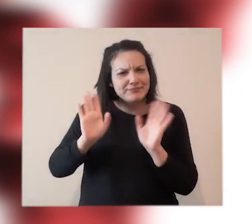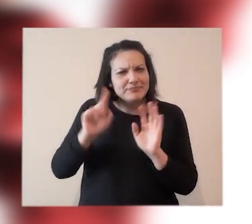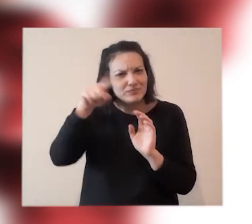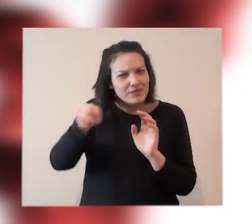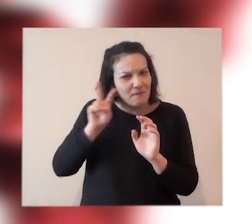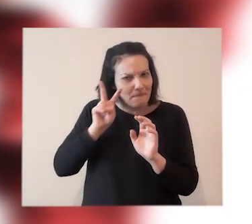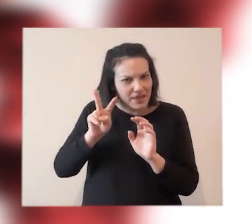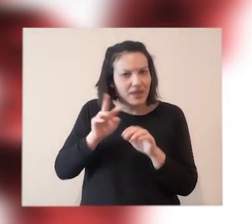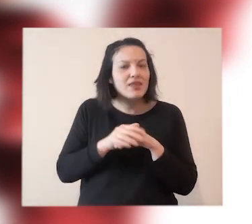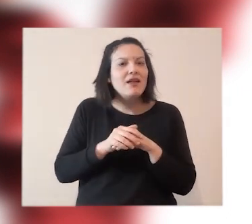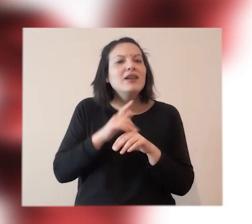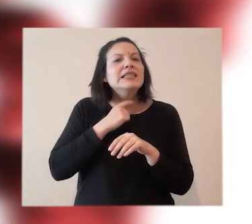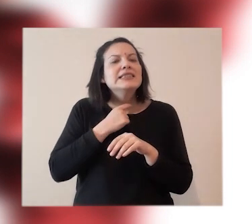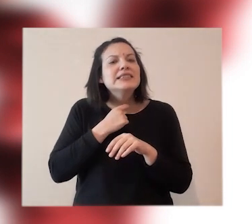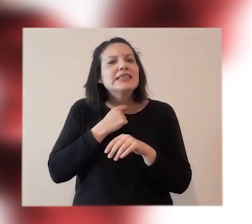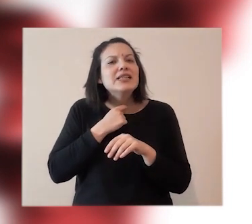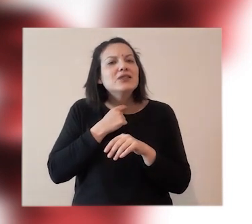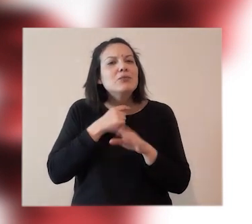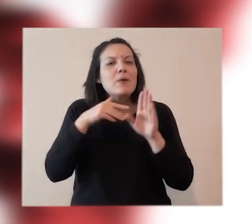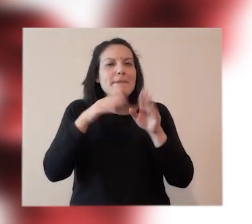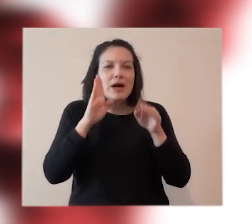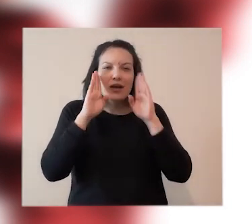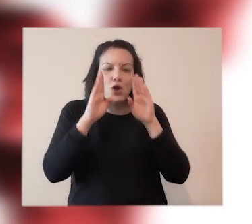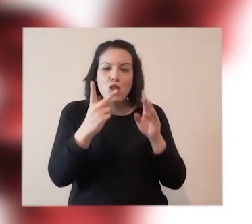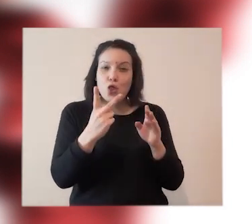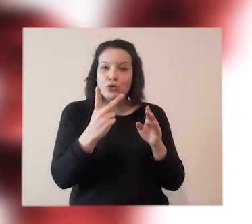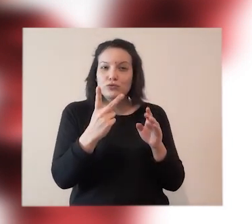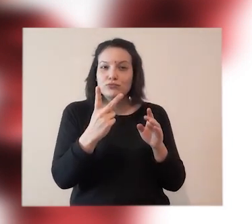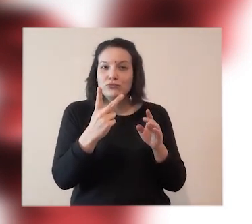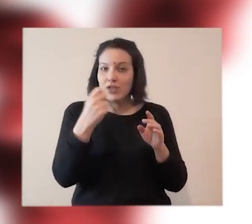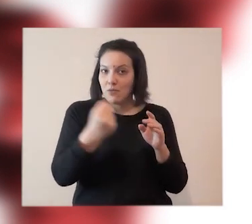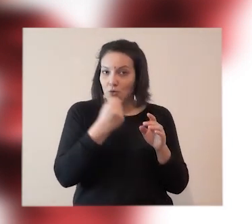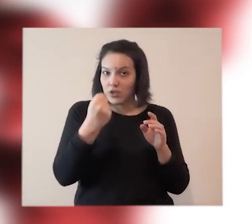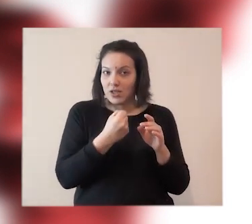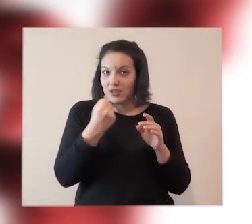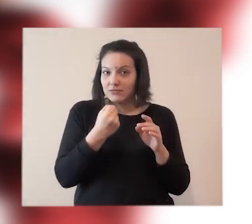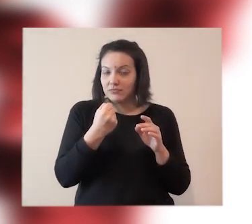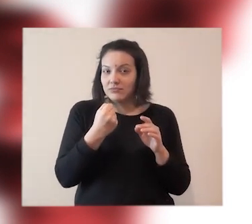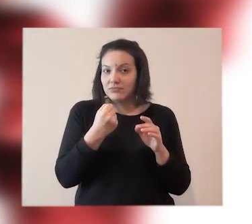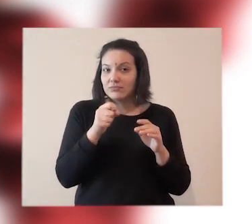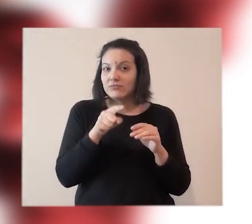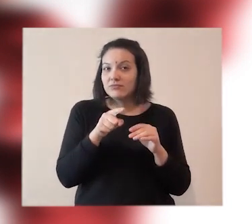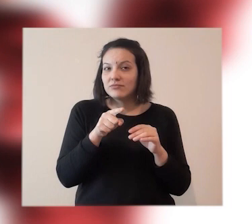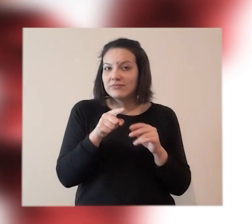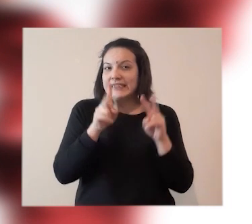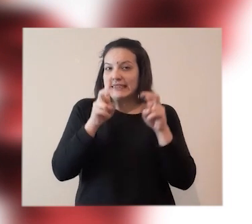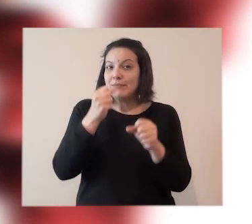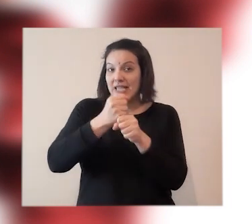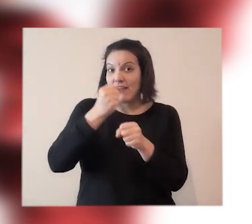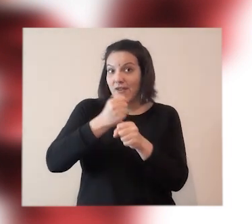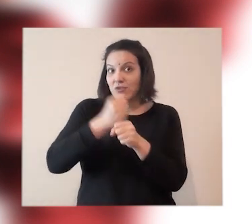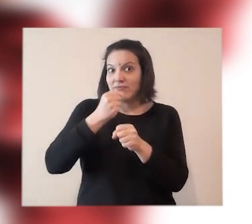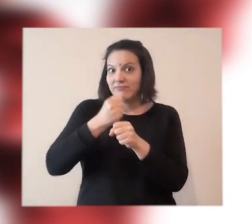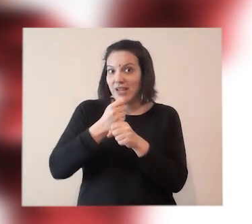pero quiero, digamos, hacer énfasis en dos cosas que son muy importantes pensando en nuestro ámbito laboral, porque